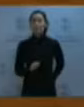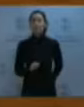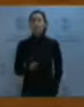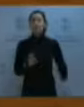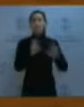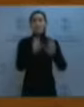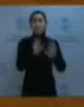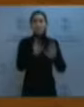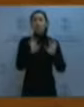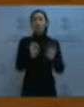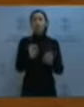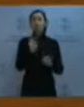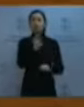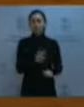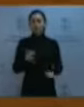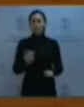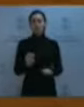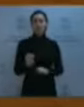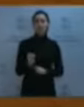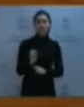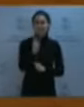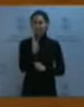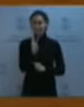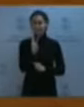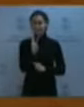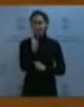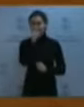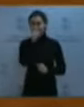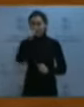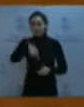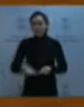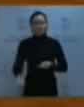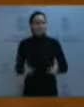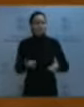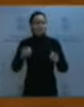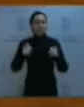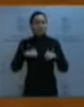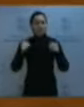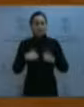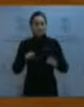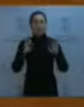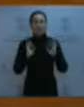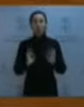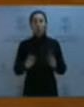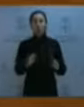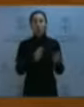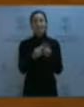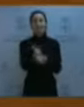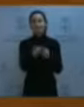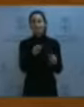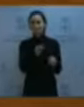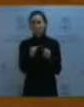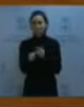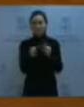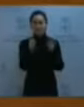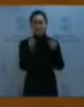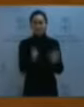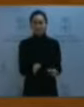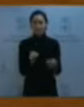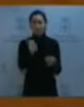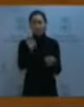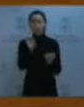3 comunidades autónomas ya en las que este año se ha negociado de forma absolutamente transparente. Por cierto, señora Fernández,